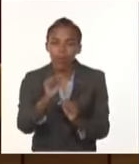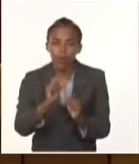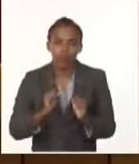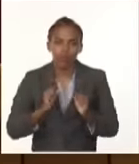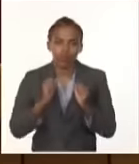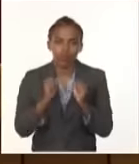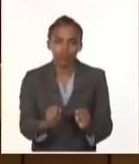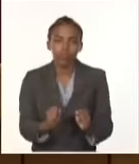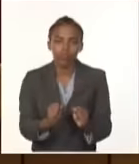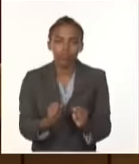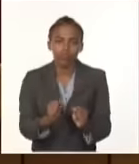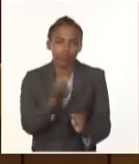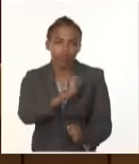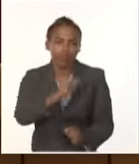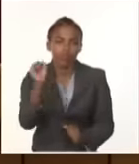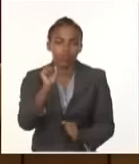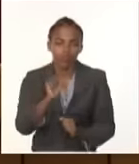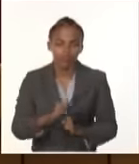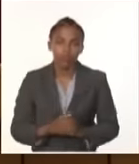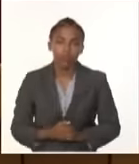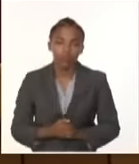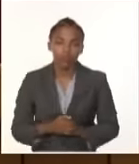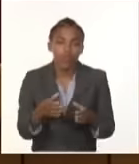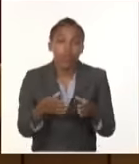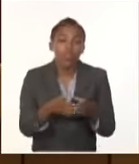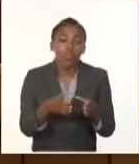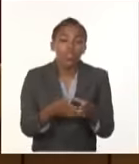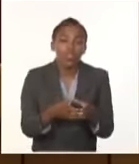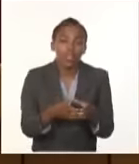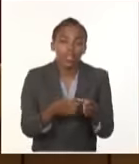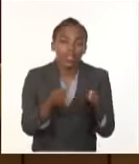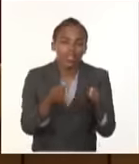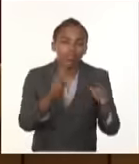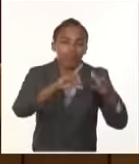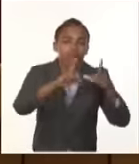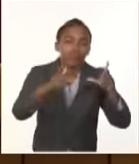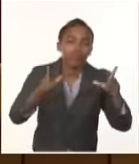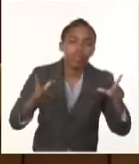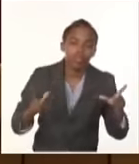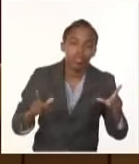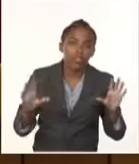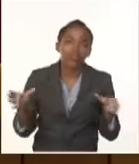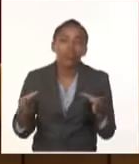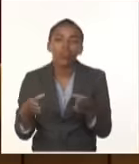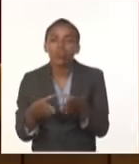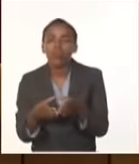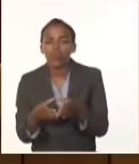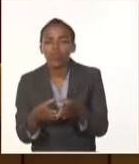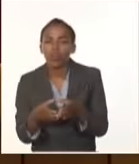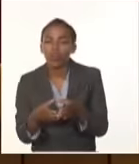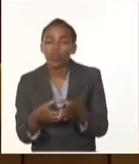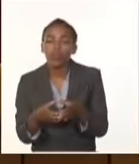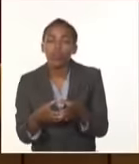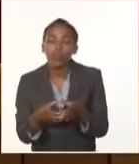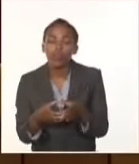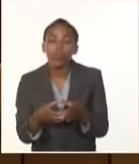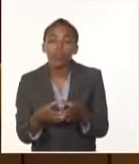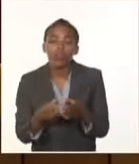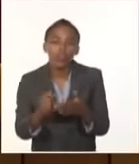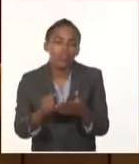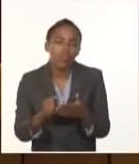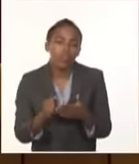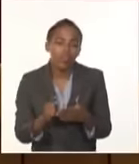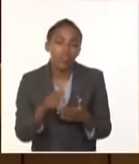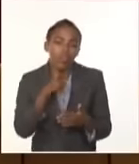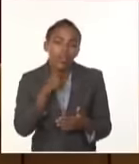y vencer. No es la unidad en la consigna o en la unanimidad. No ayudan las coincidencias